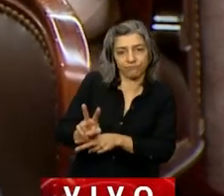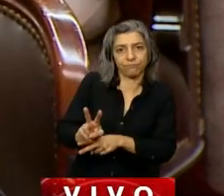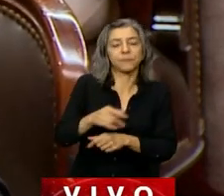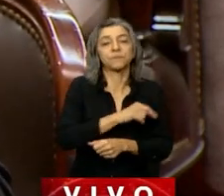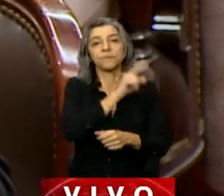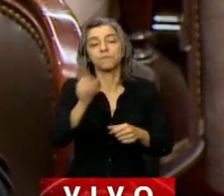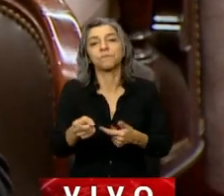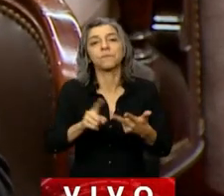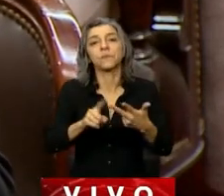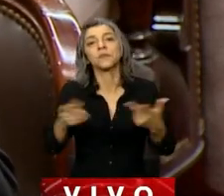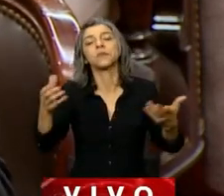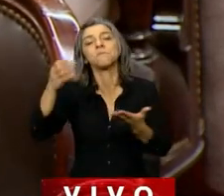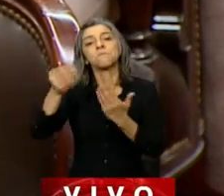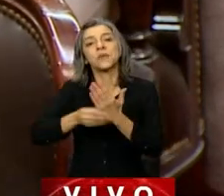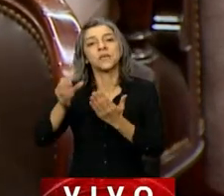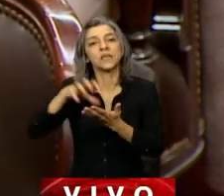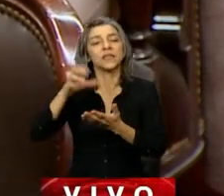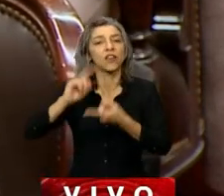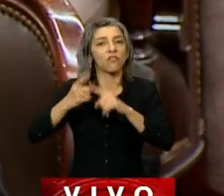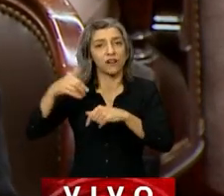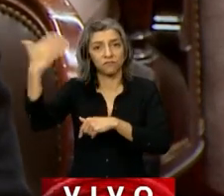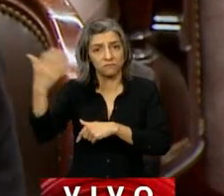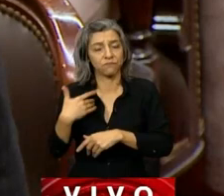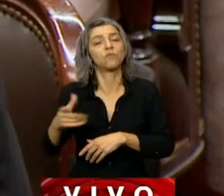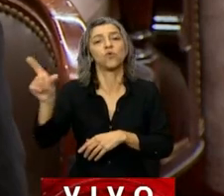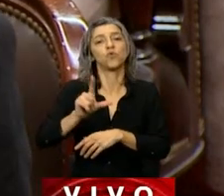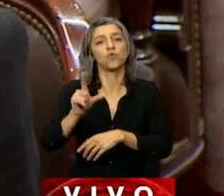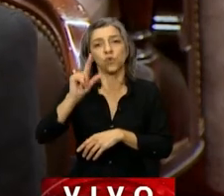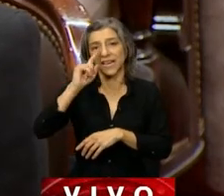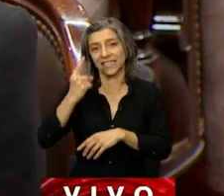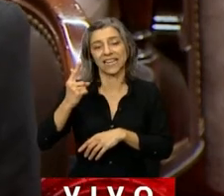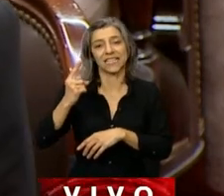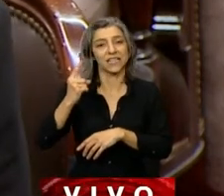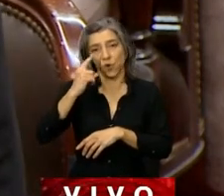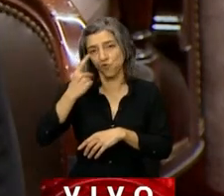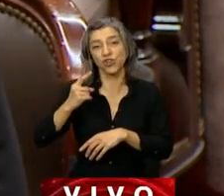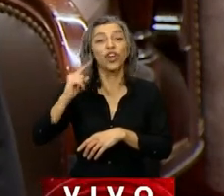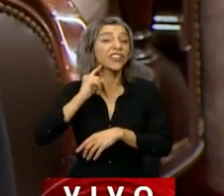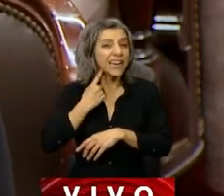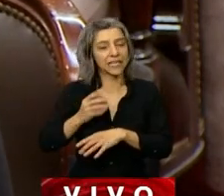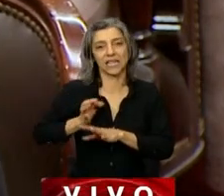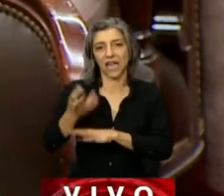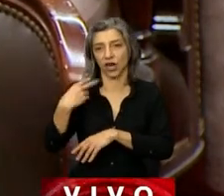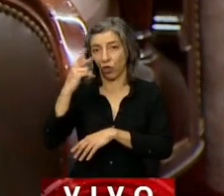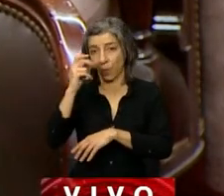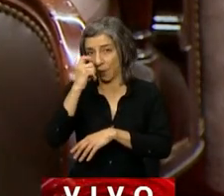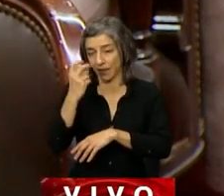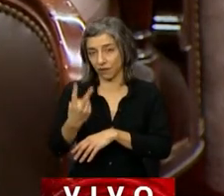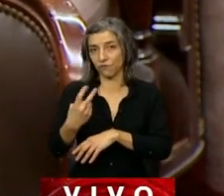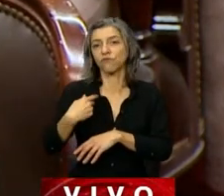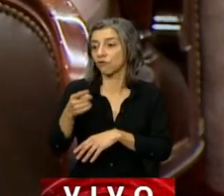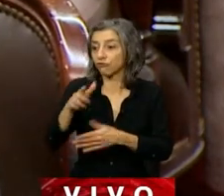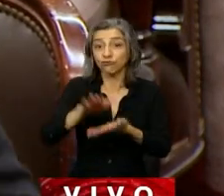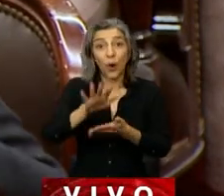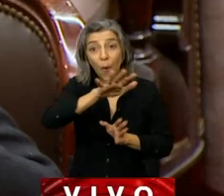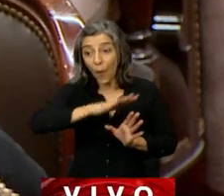Relaciones Exteriores, lunes 13 de junio 2022. Dice, con respecto a la rezonificación,